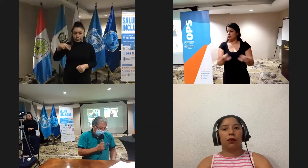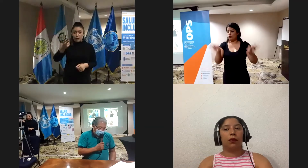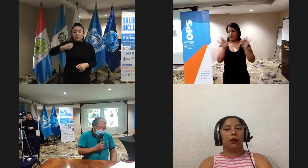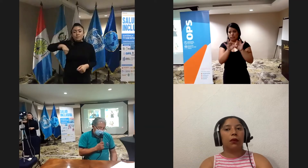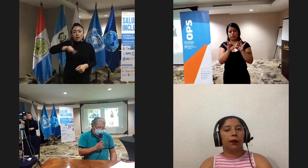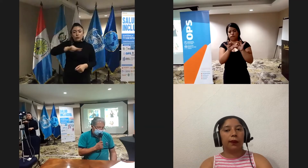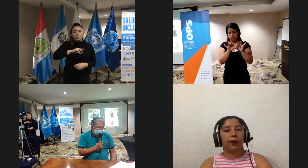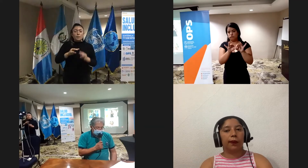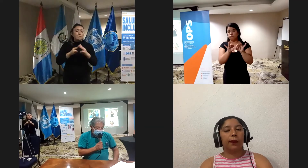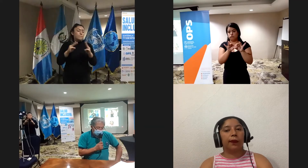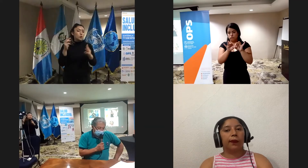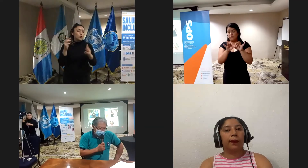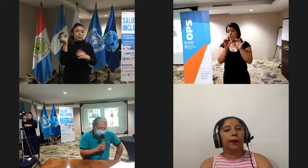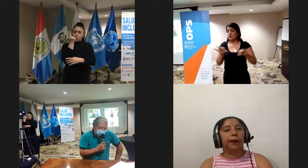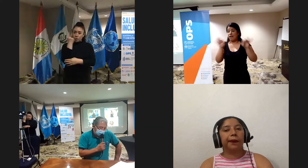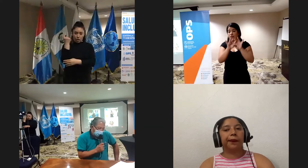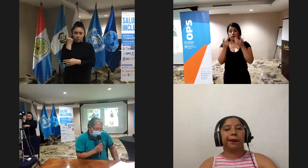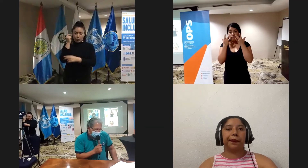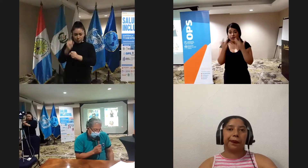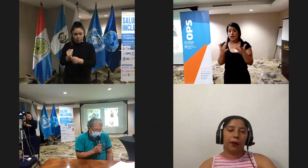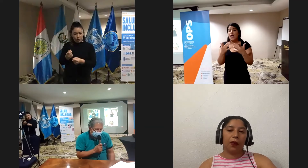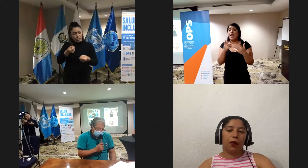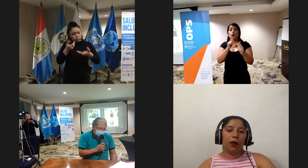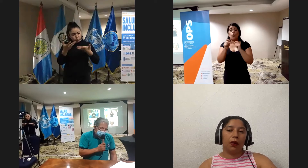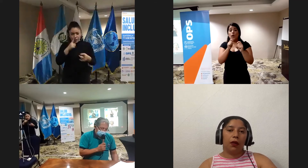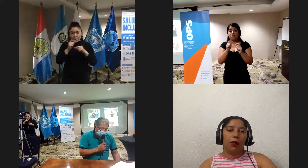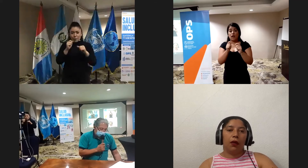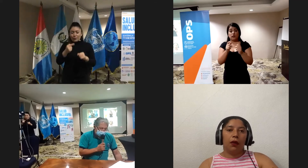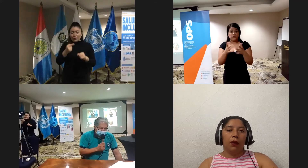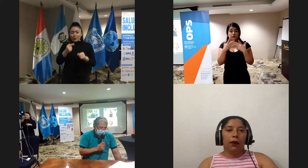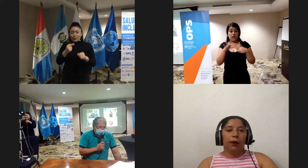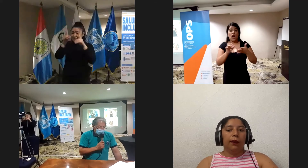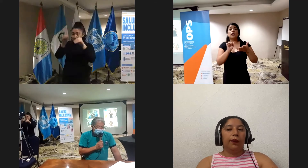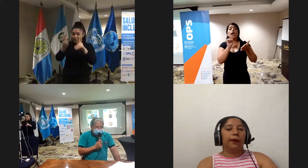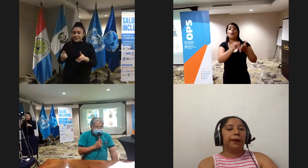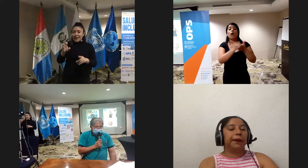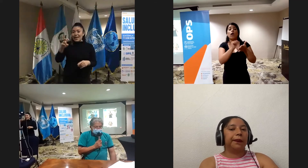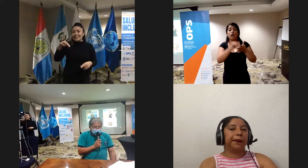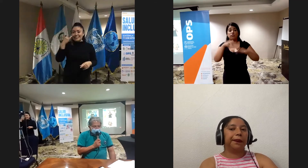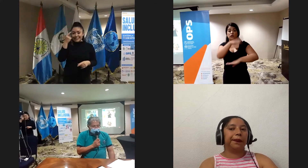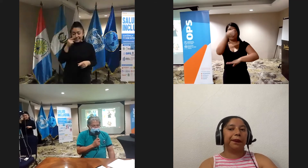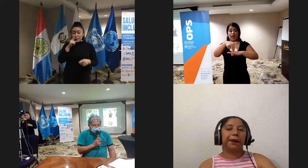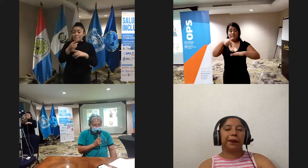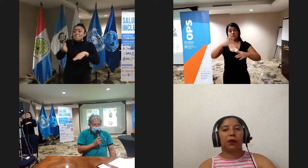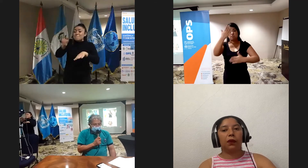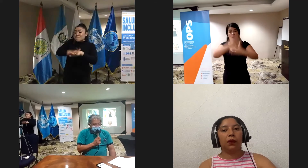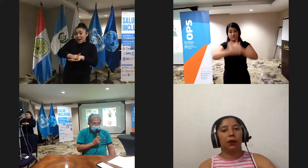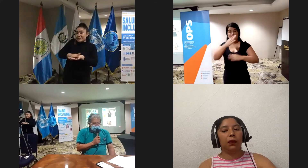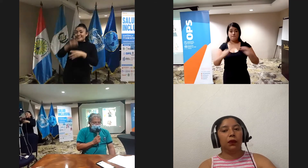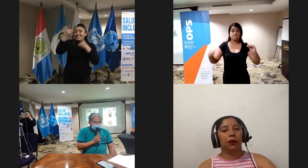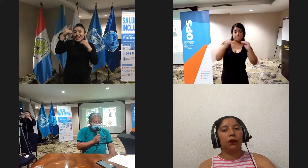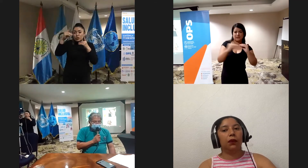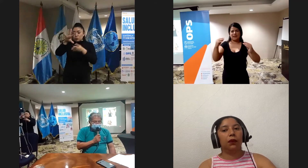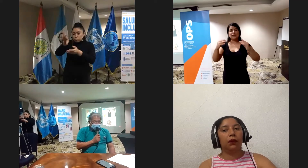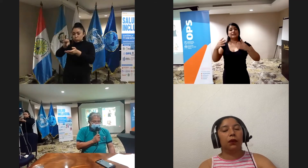que identifiquemos que en la encuesta nacional de discapacidad ENDIS, más los datos generados en los últimos